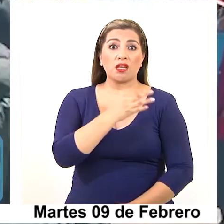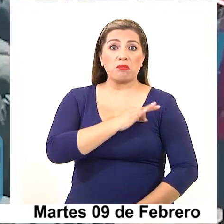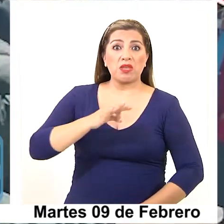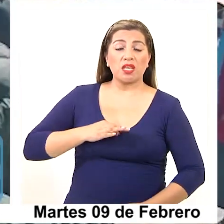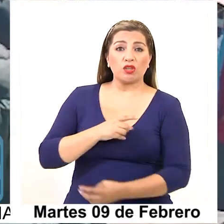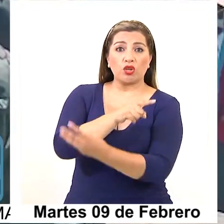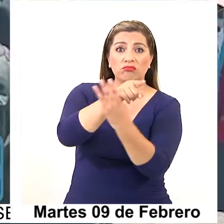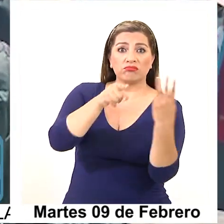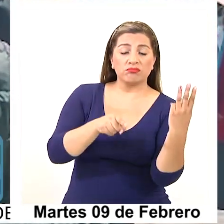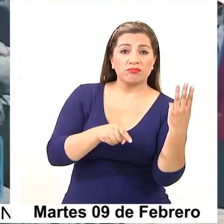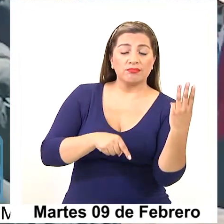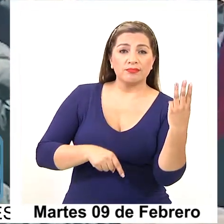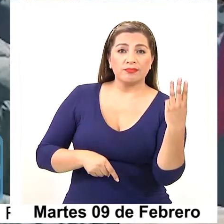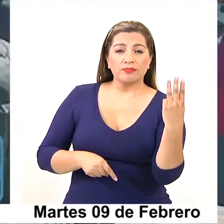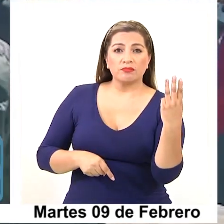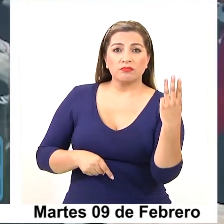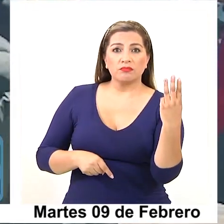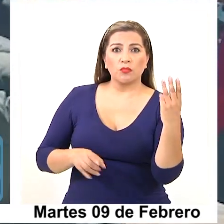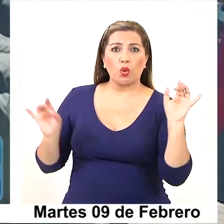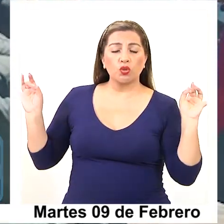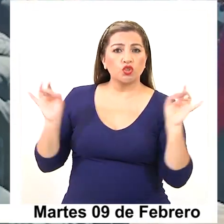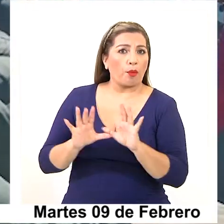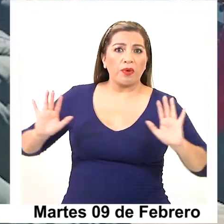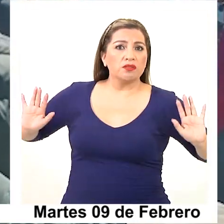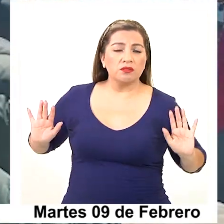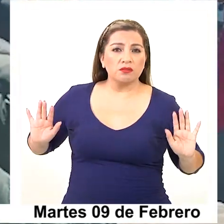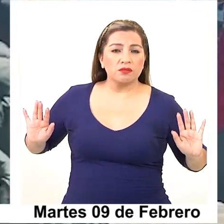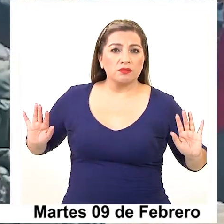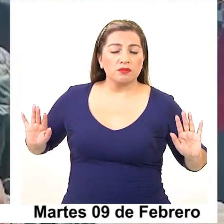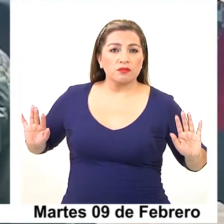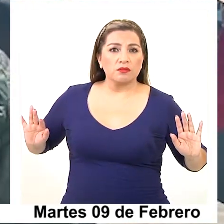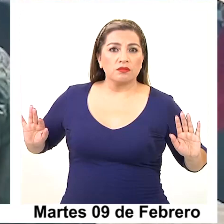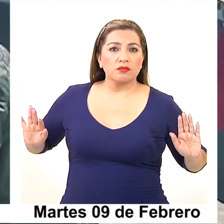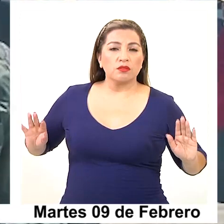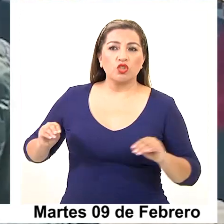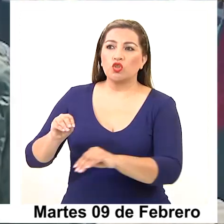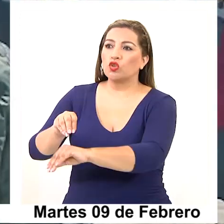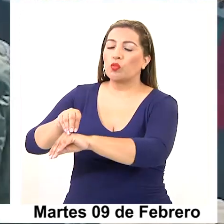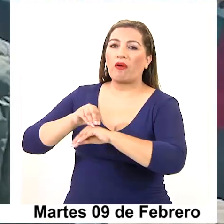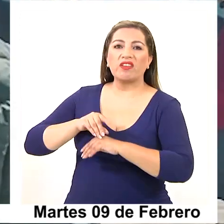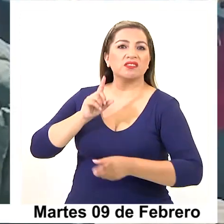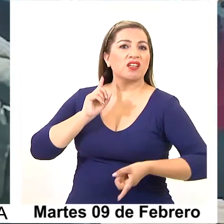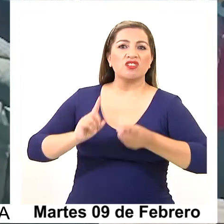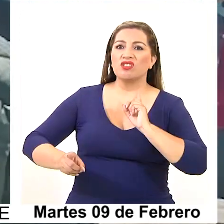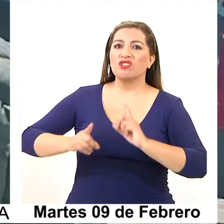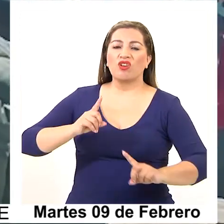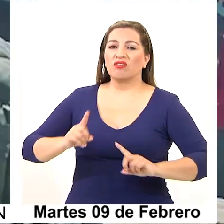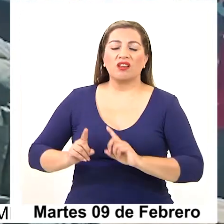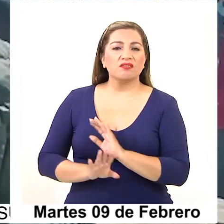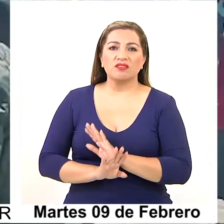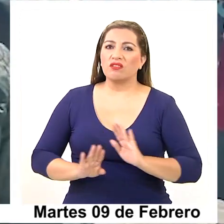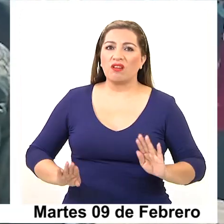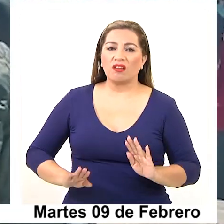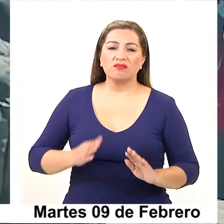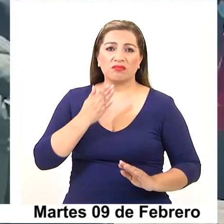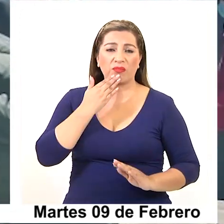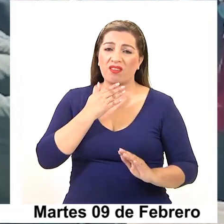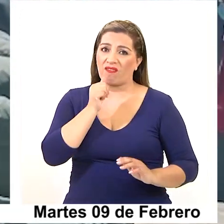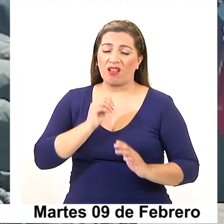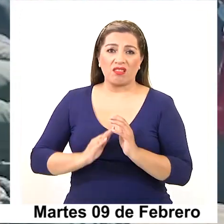ministros, que llegan de manera improvisada, sin realizar ninguna coordinación con esta alcaldía, ni con los